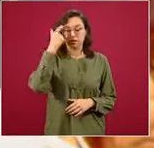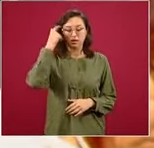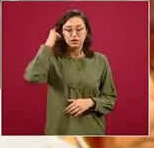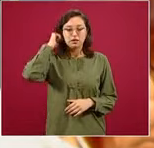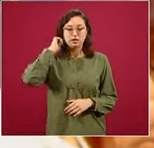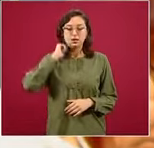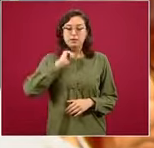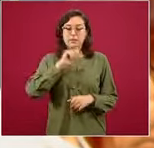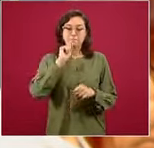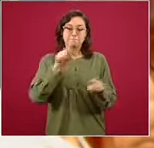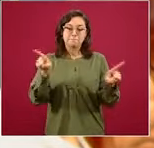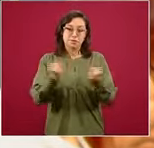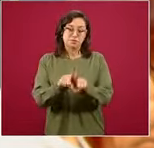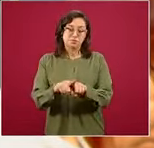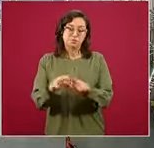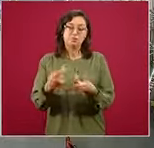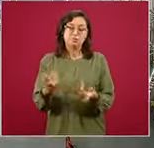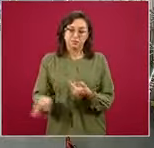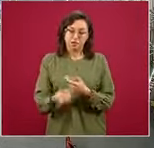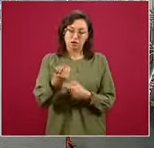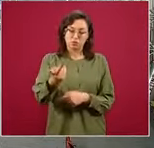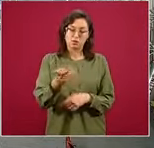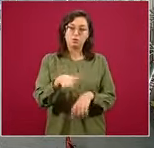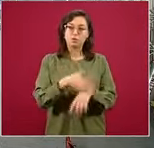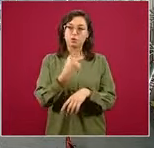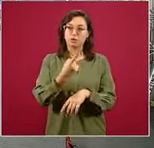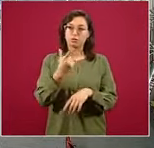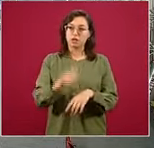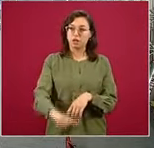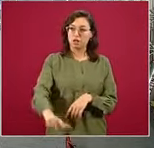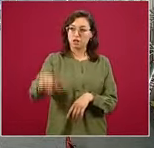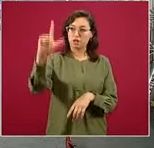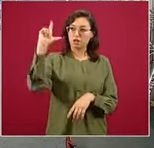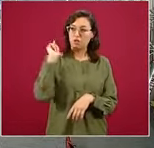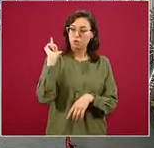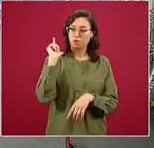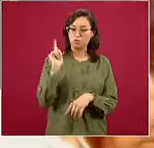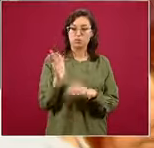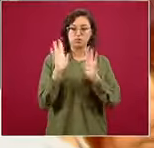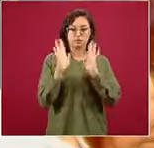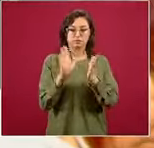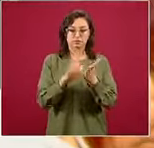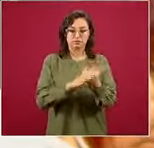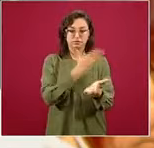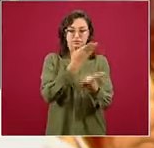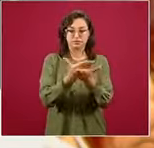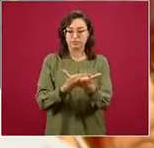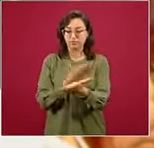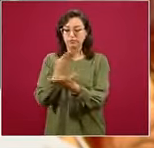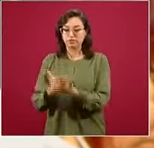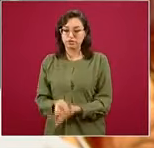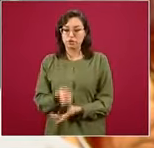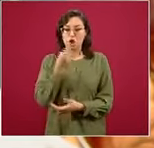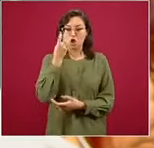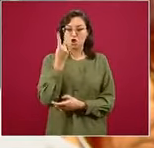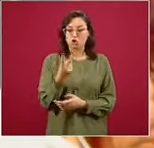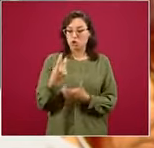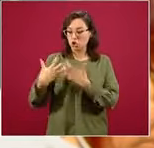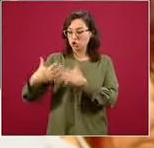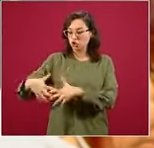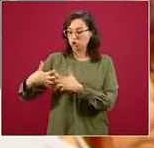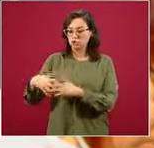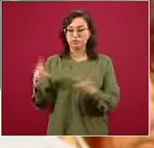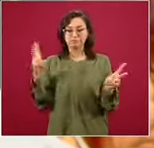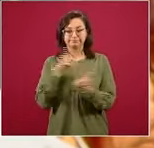buena noticia aquí de que ya se habían desarrollado 2 prototipos de ventiladores que